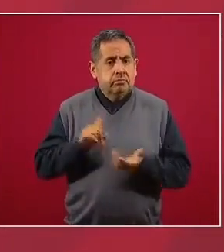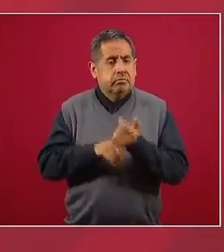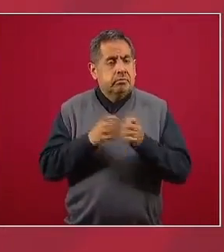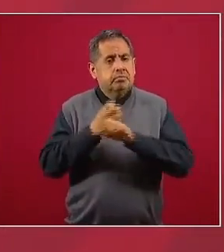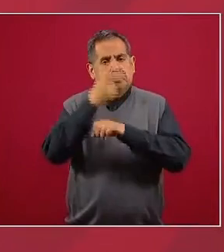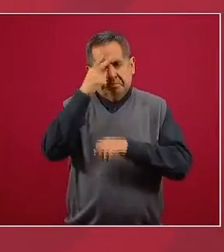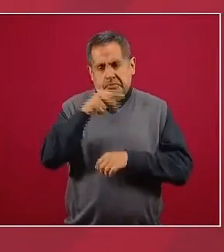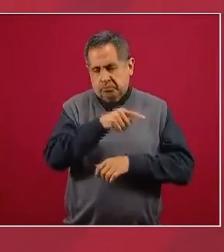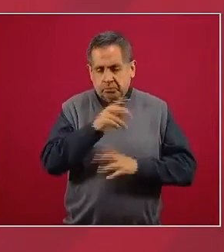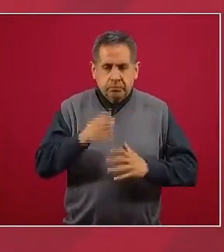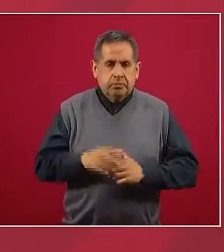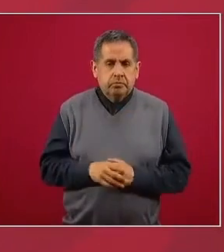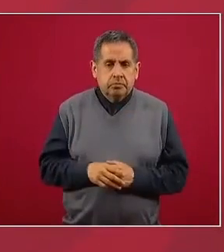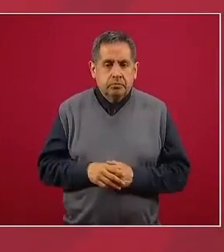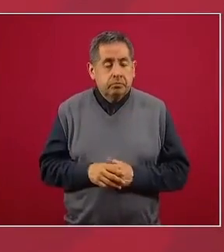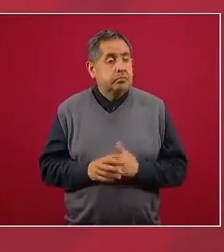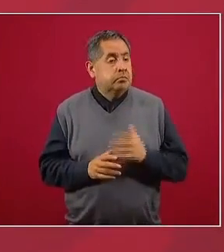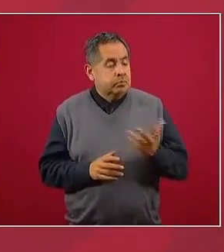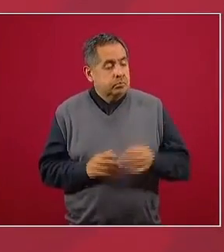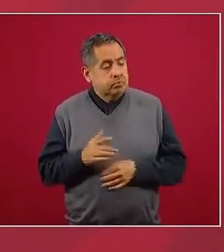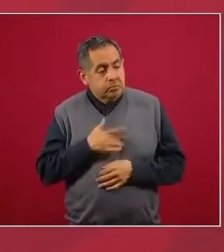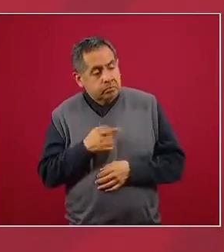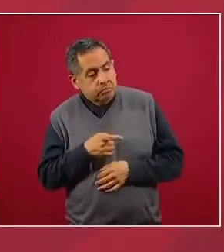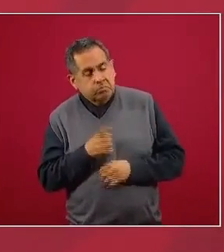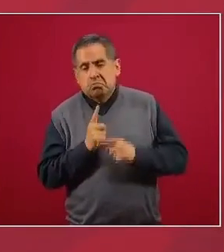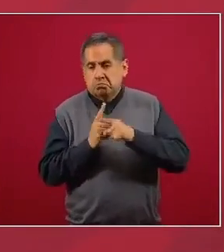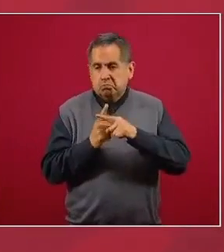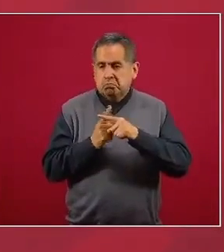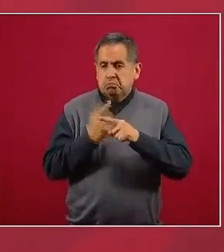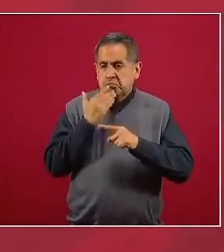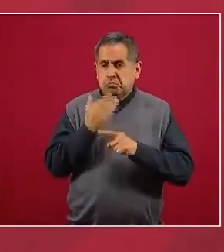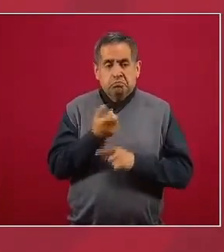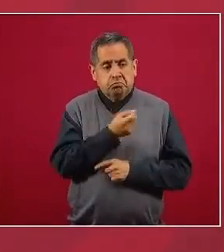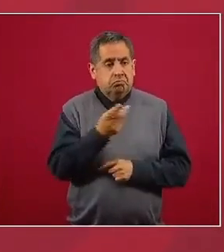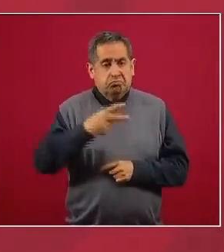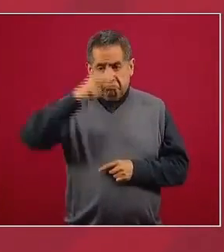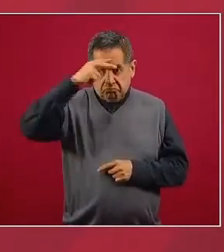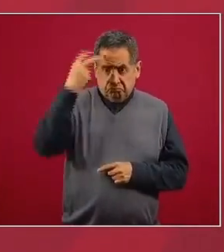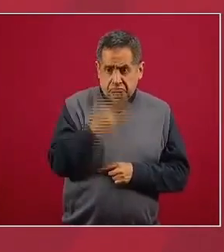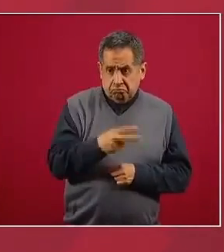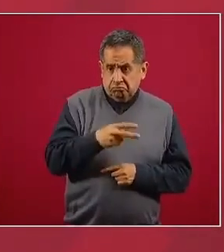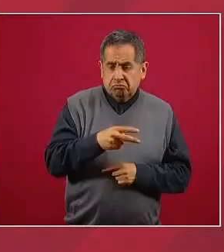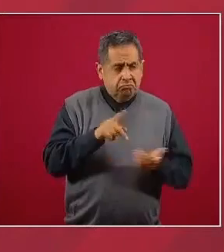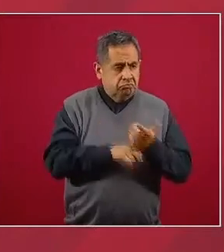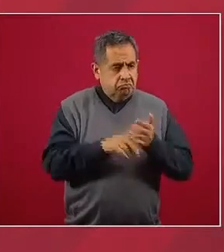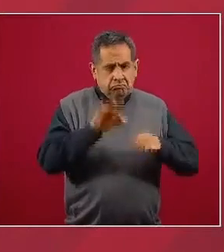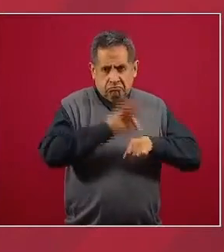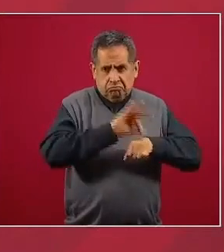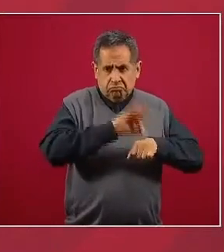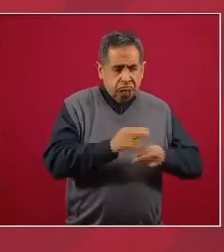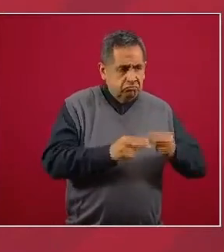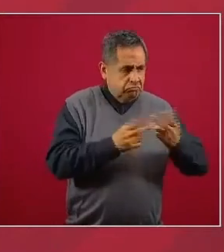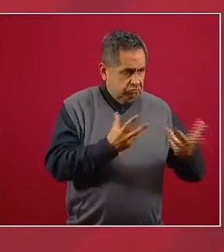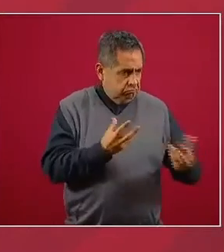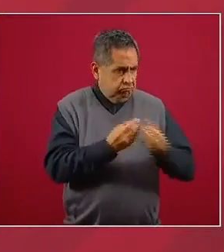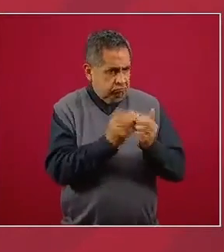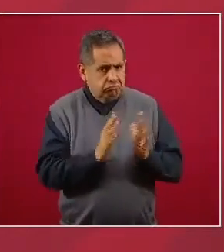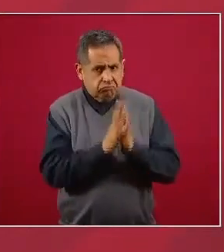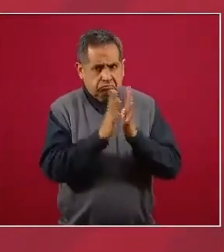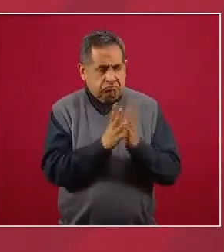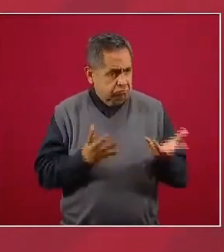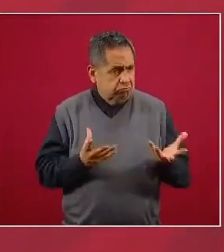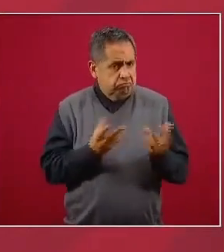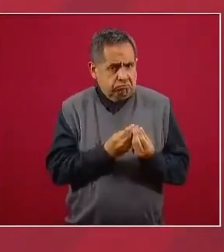Estado de México. En ese sentido, nos parece positivo que empresas farmacéuticas mexicanas sean parte de